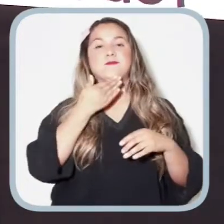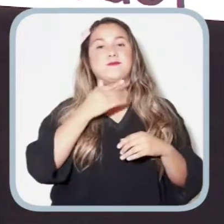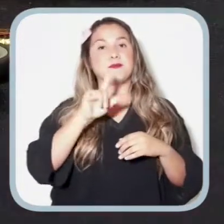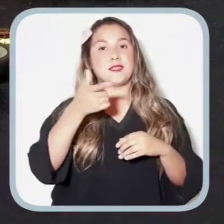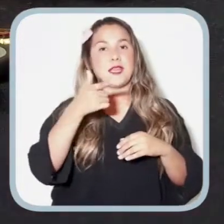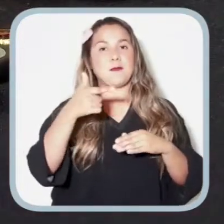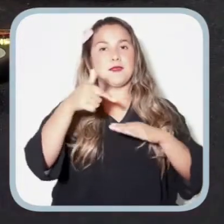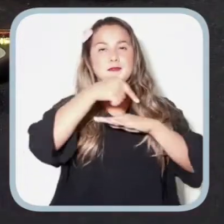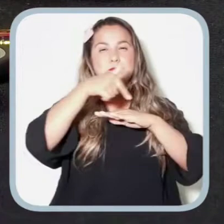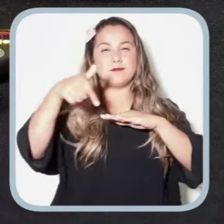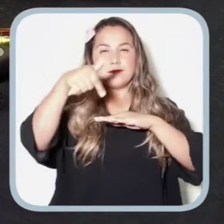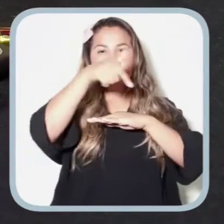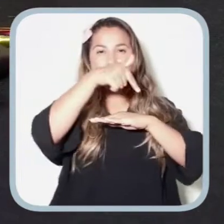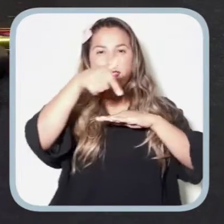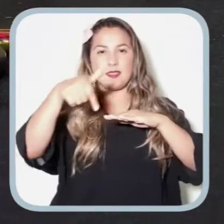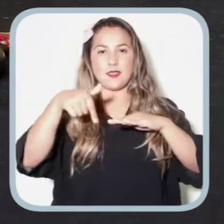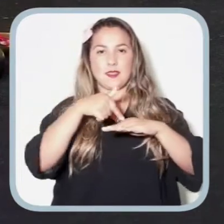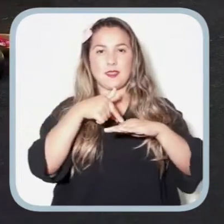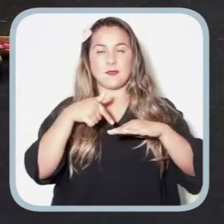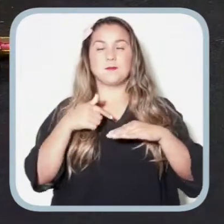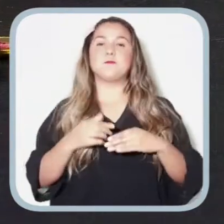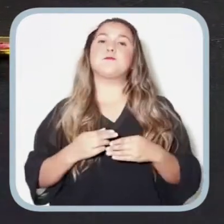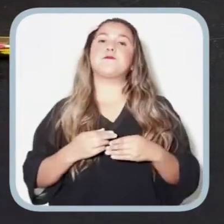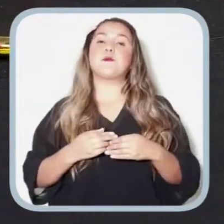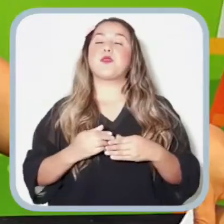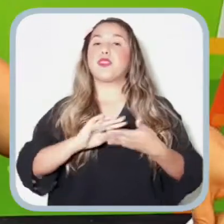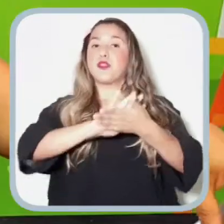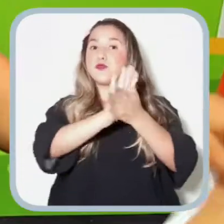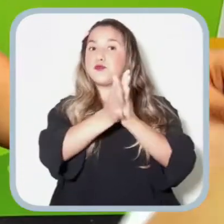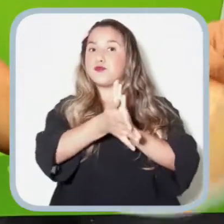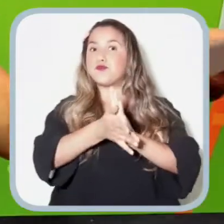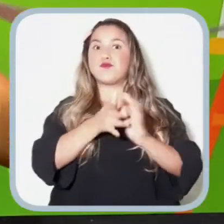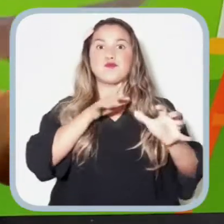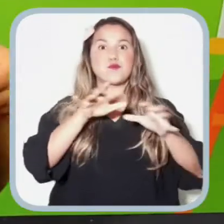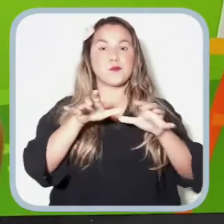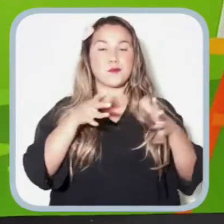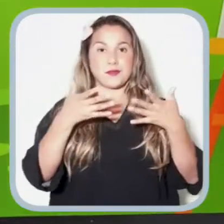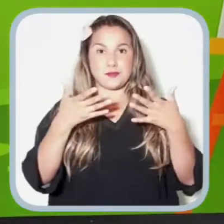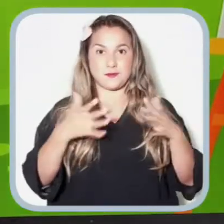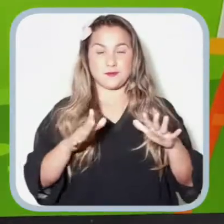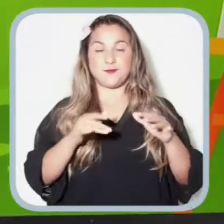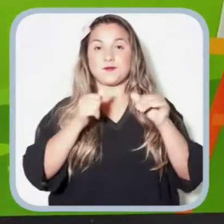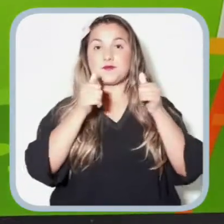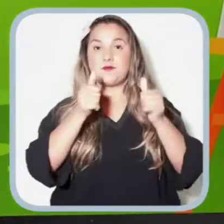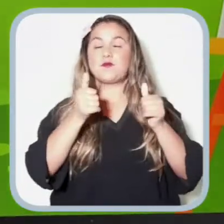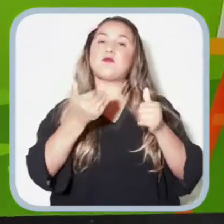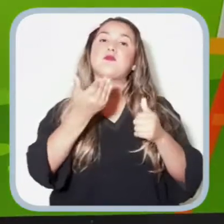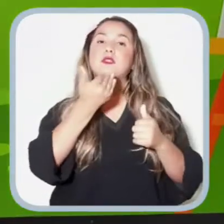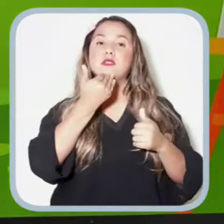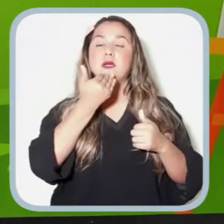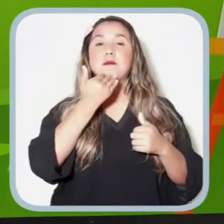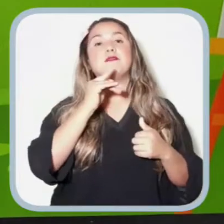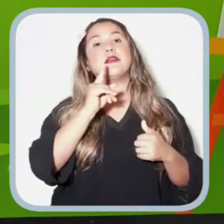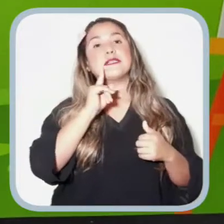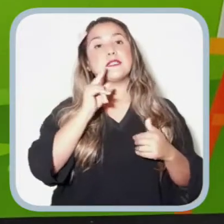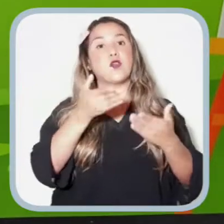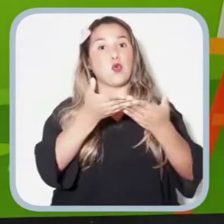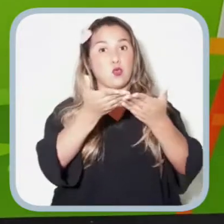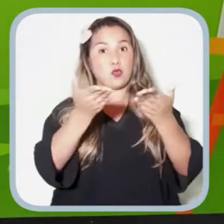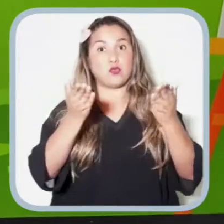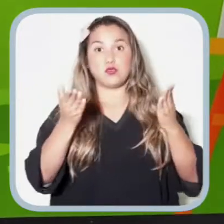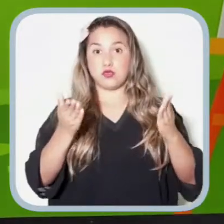marcar todos esos materiales bueno también van a tener ustedes seguramente